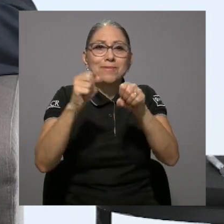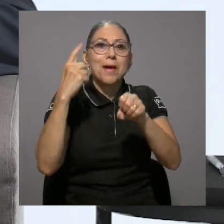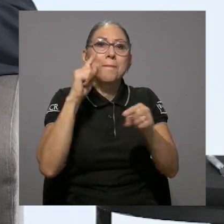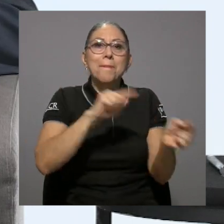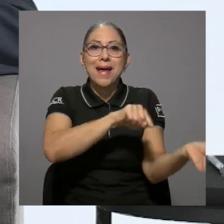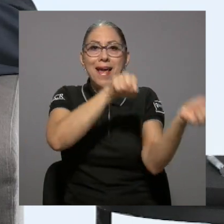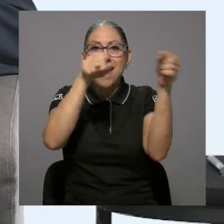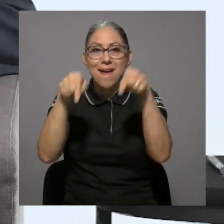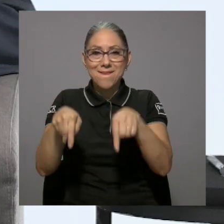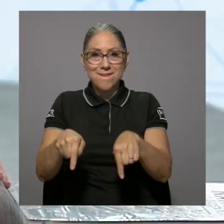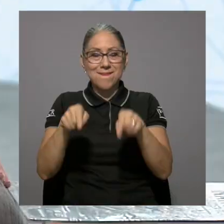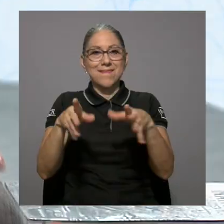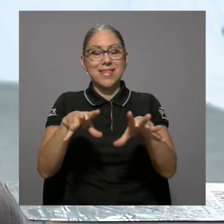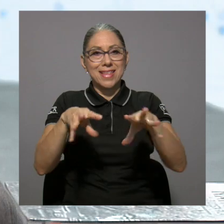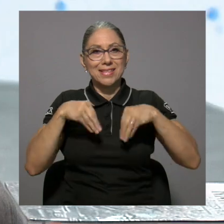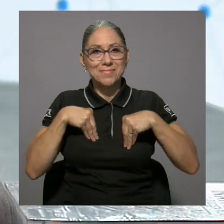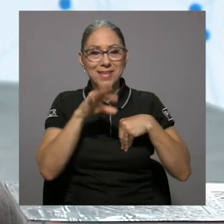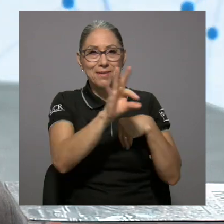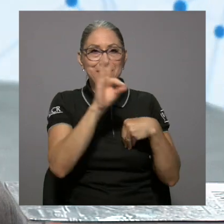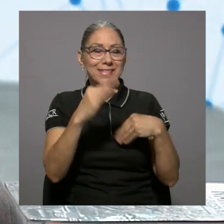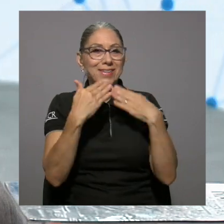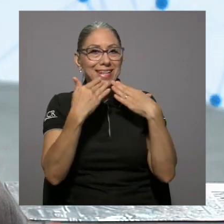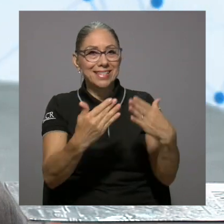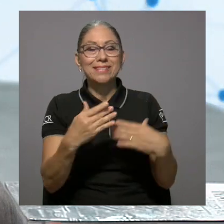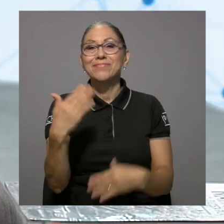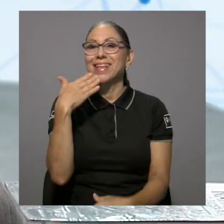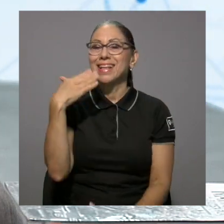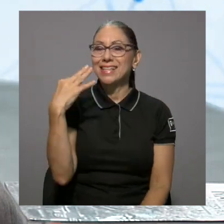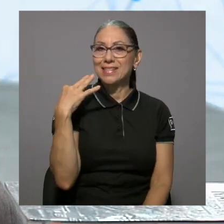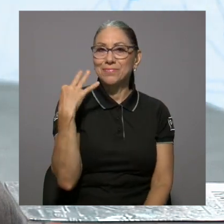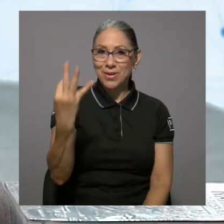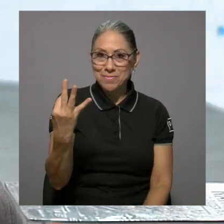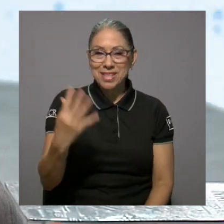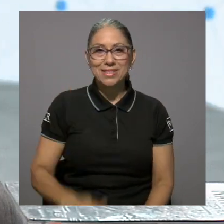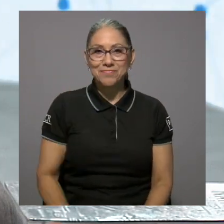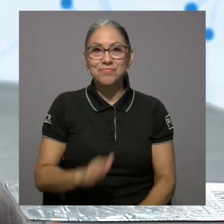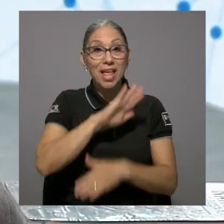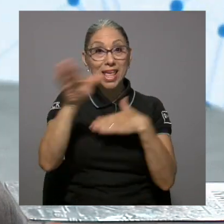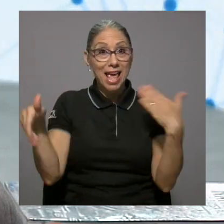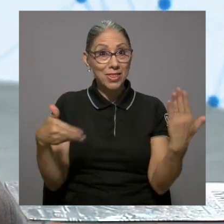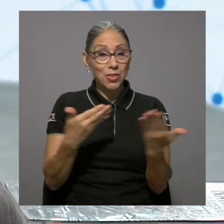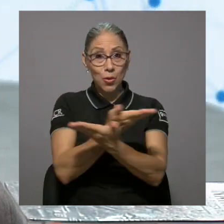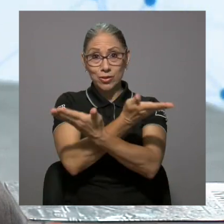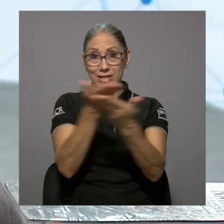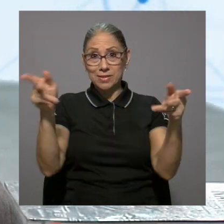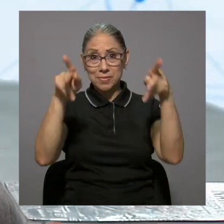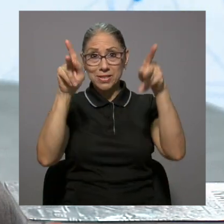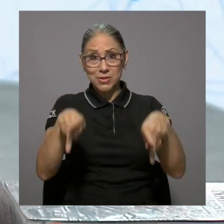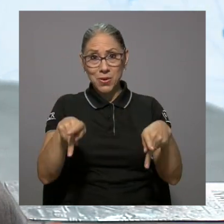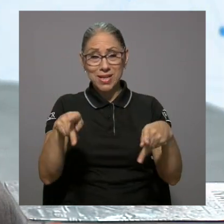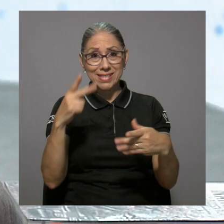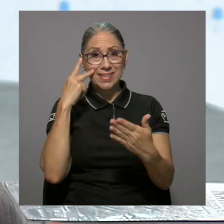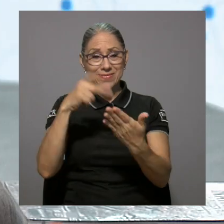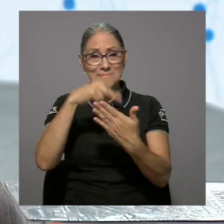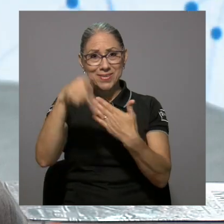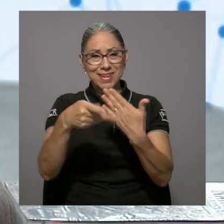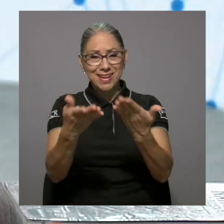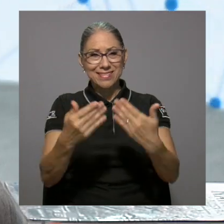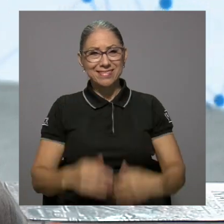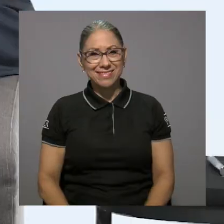invitación. Muchísimas gracias. Muchísimas gracias por la invitación y a todos el público que nos acompaña